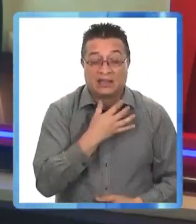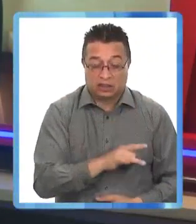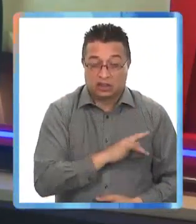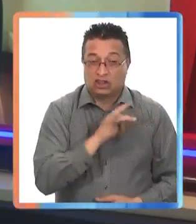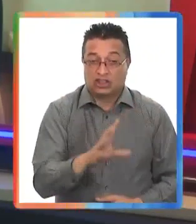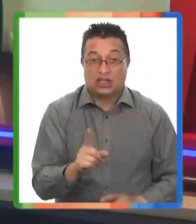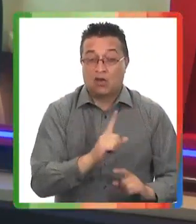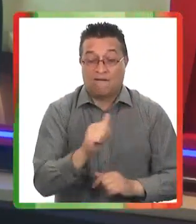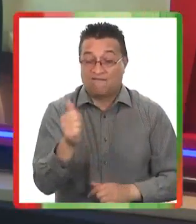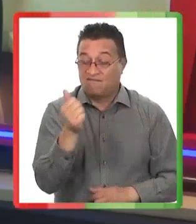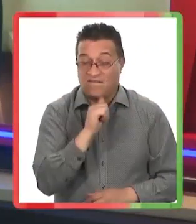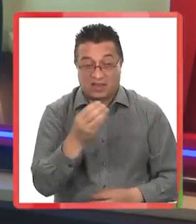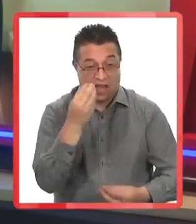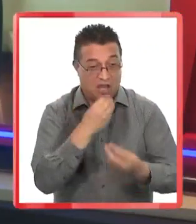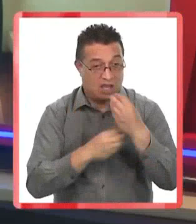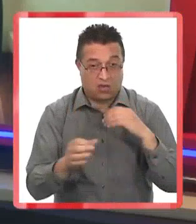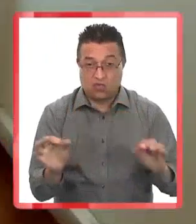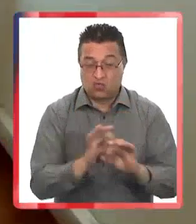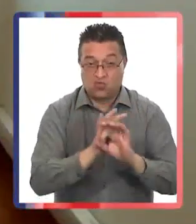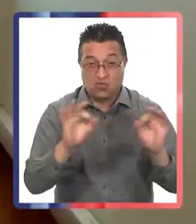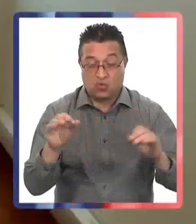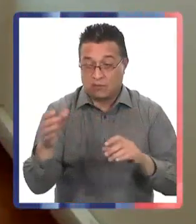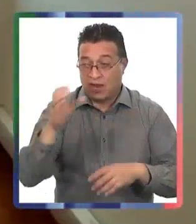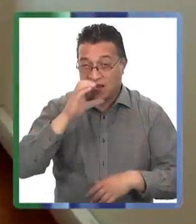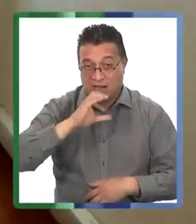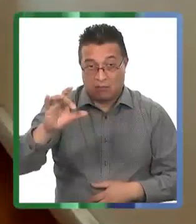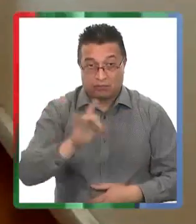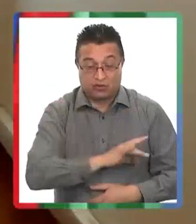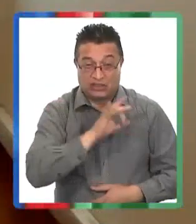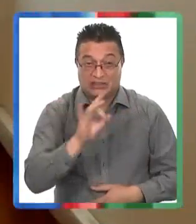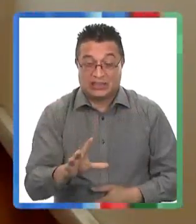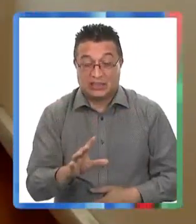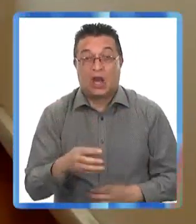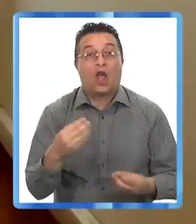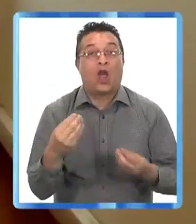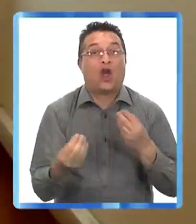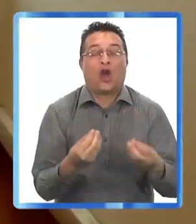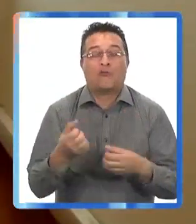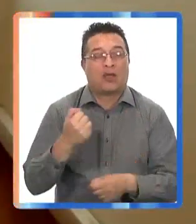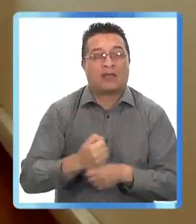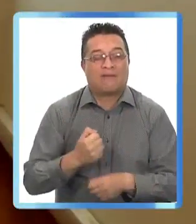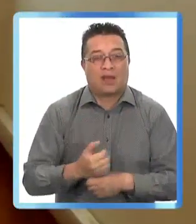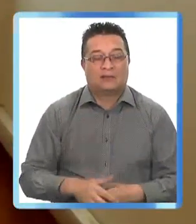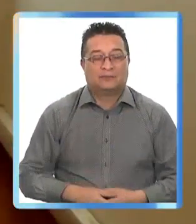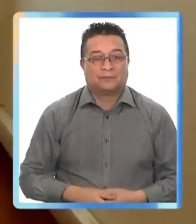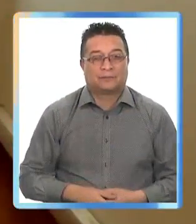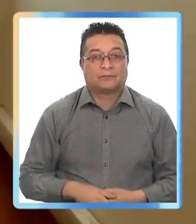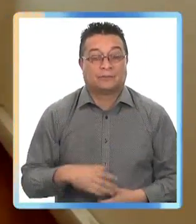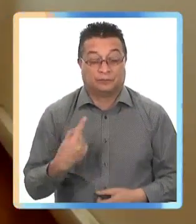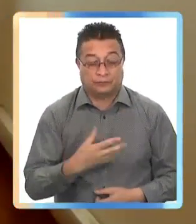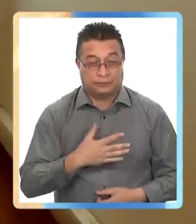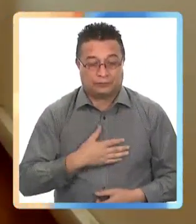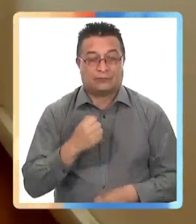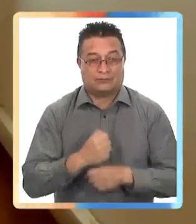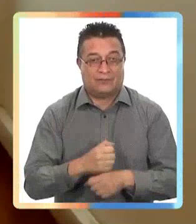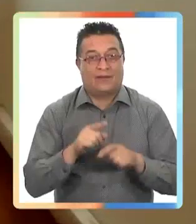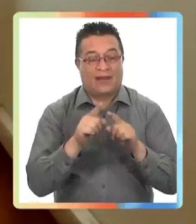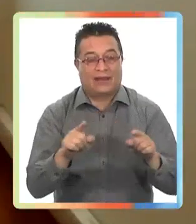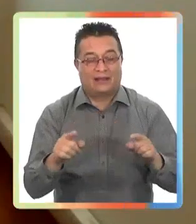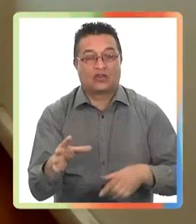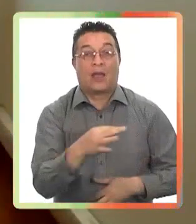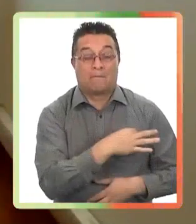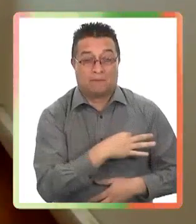campo chileno? ¿De qué manera se va a trabajar? Bueno, estamos trabajando en eso. El Ministerio cuenta con una política de